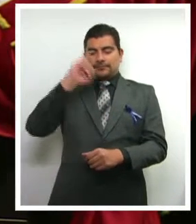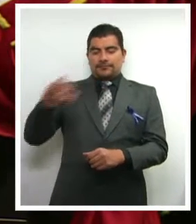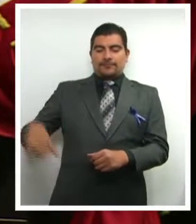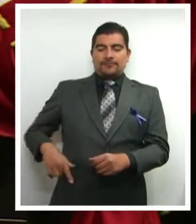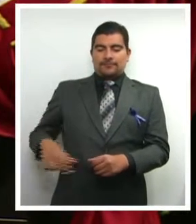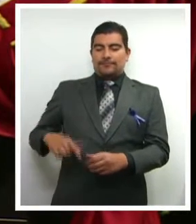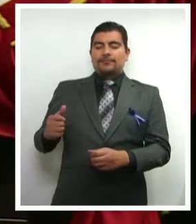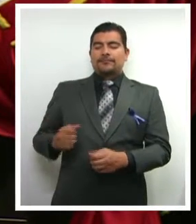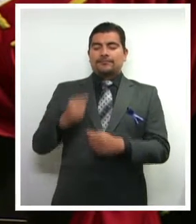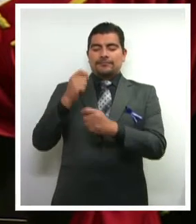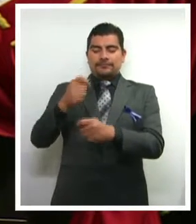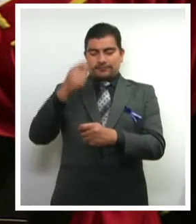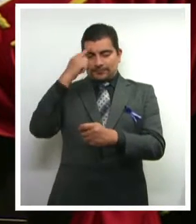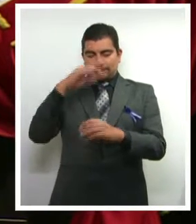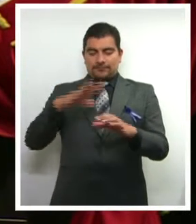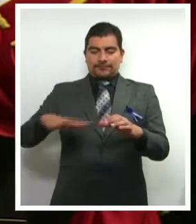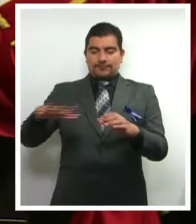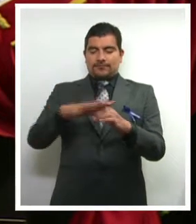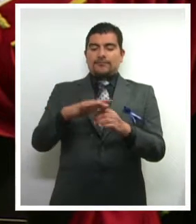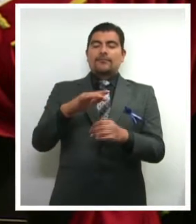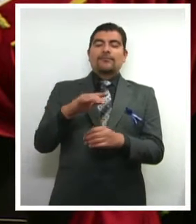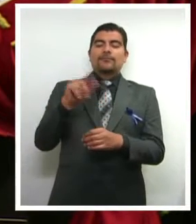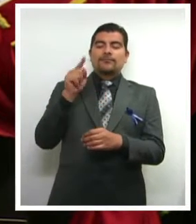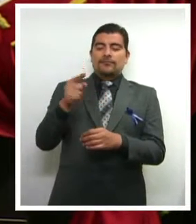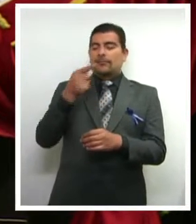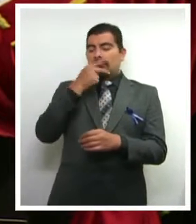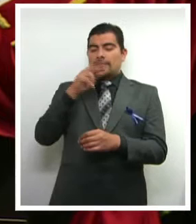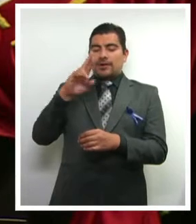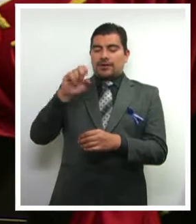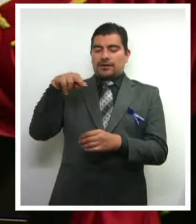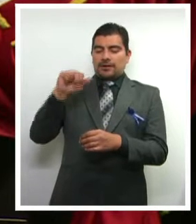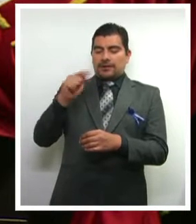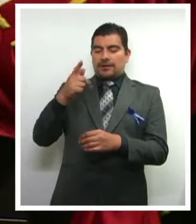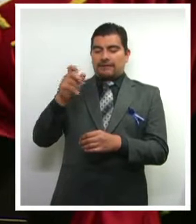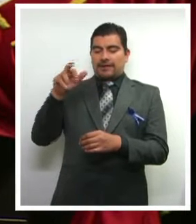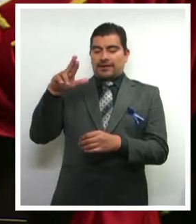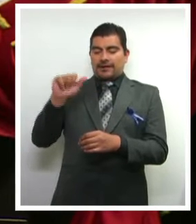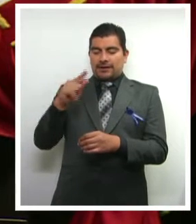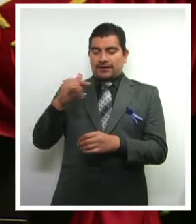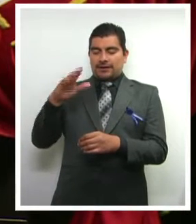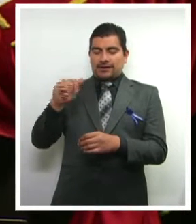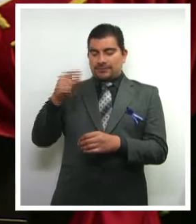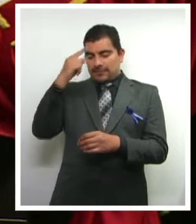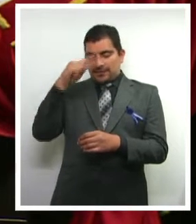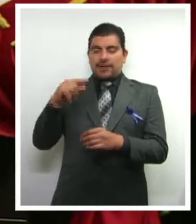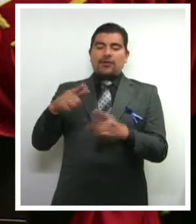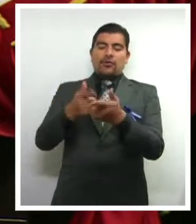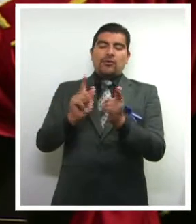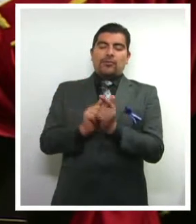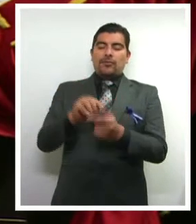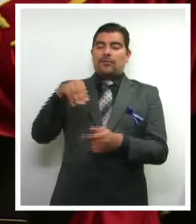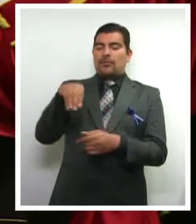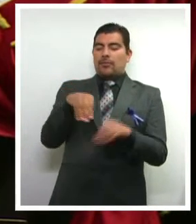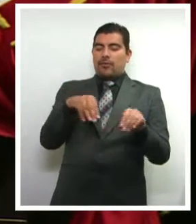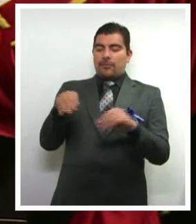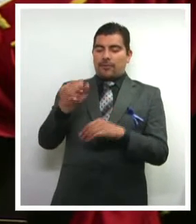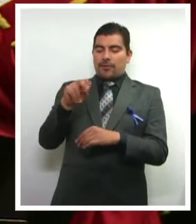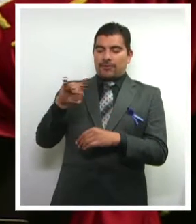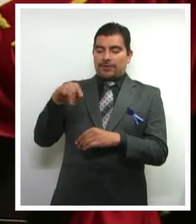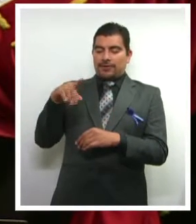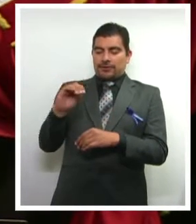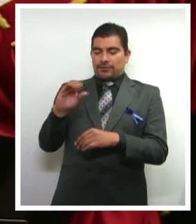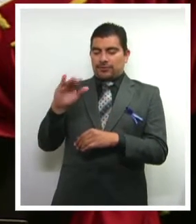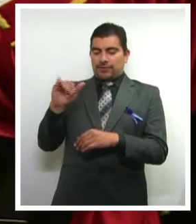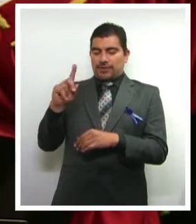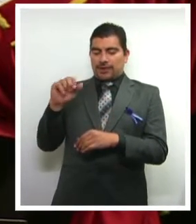gobierno a cargo del constituyente René Guevara García del Grupo Parlamentario de Movimiento Ciudadano. 6. Con